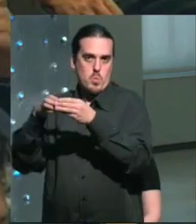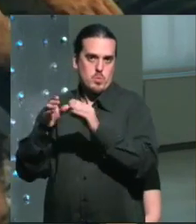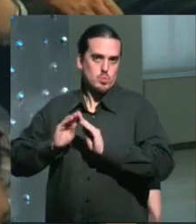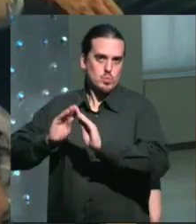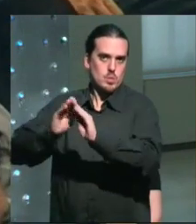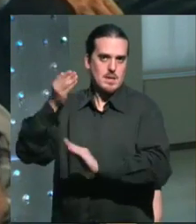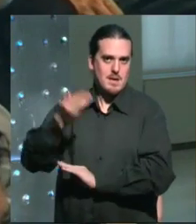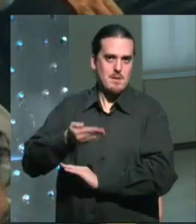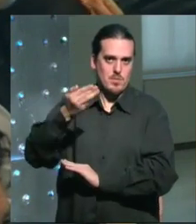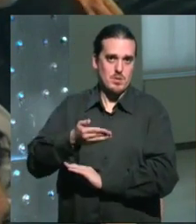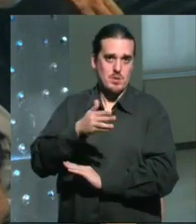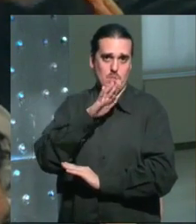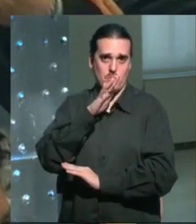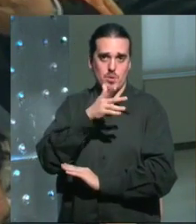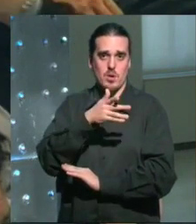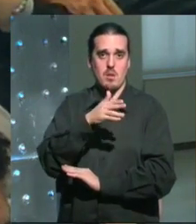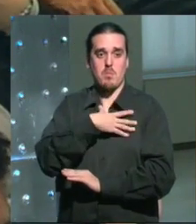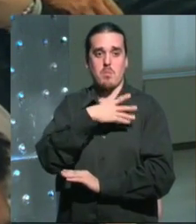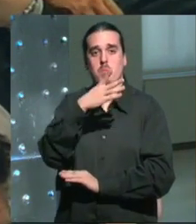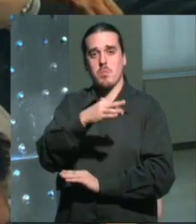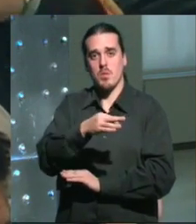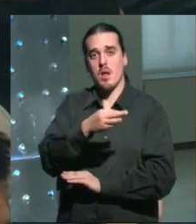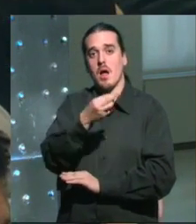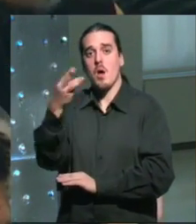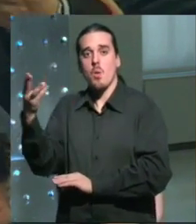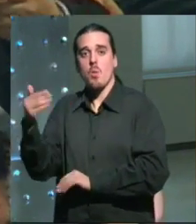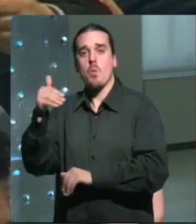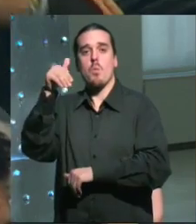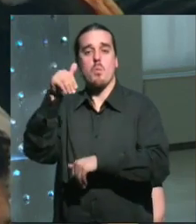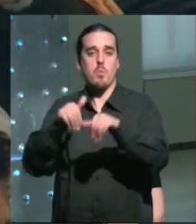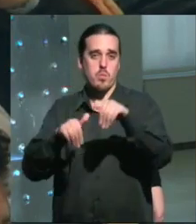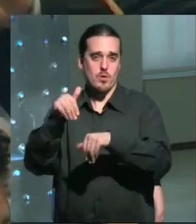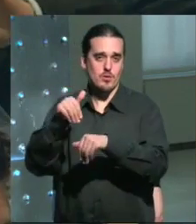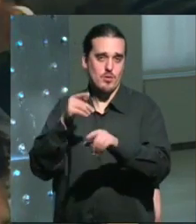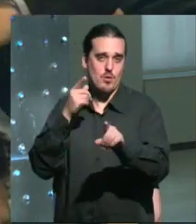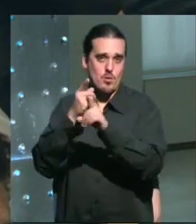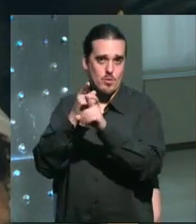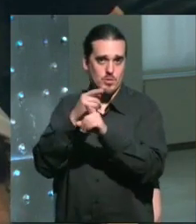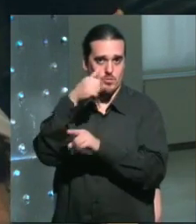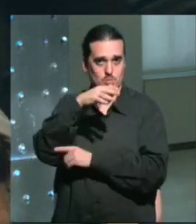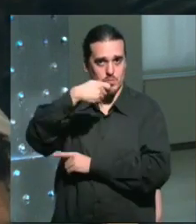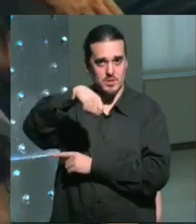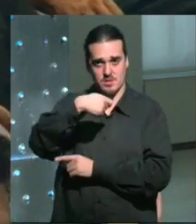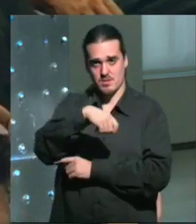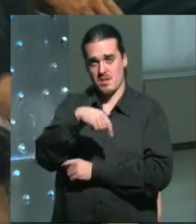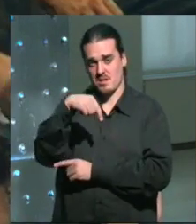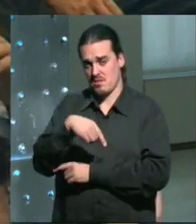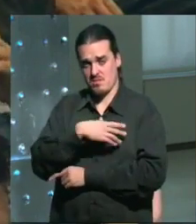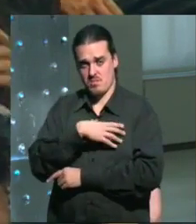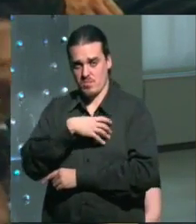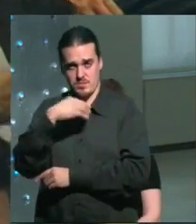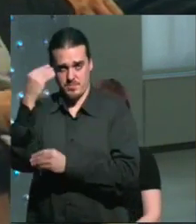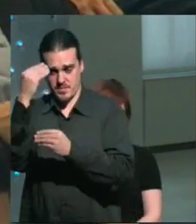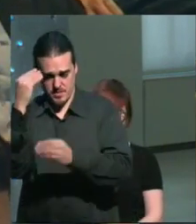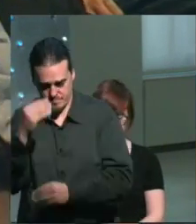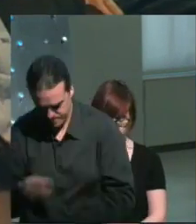hecho, incluso votan en contra de su presidente porque por encima de todo es su electorado, cosa que aquí, vamos, ni impensable. Gracias.